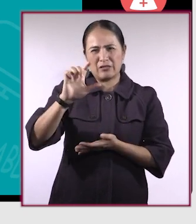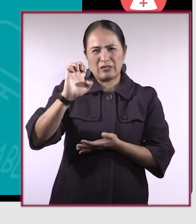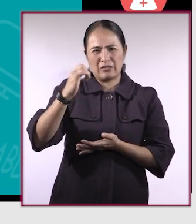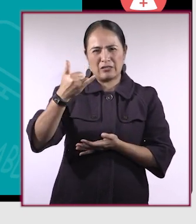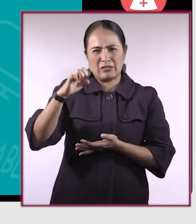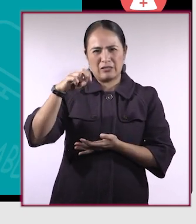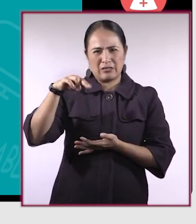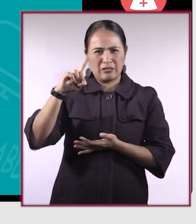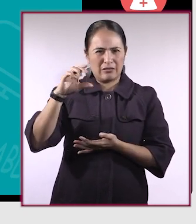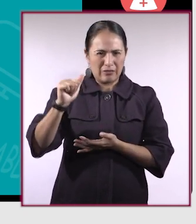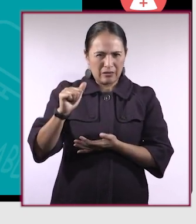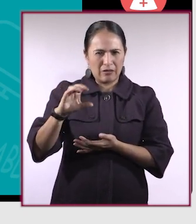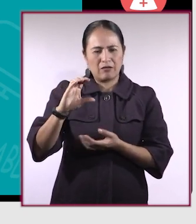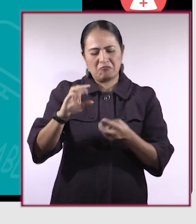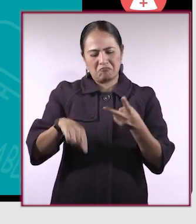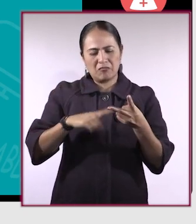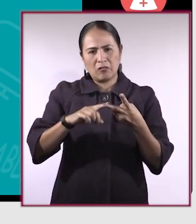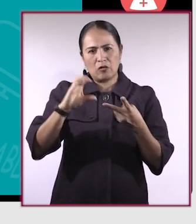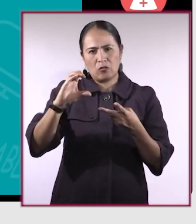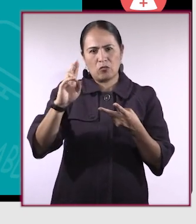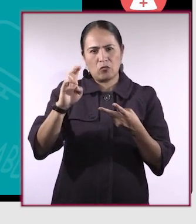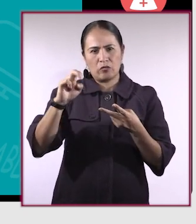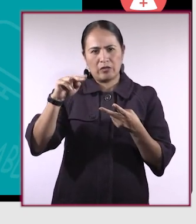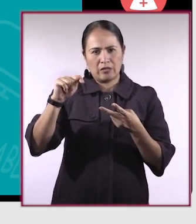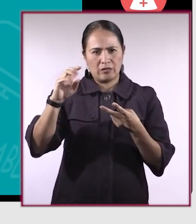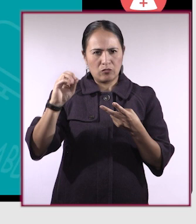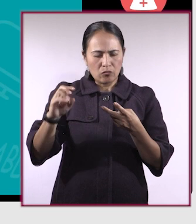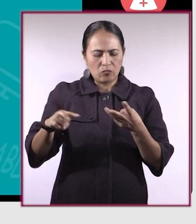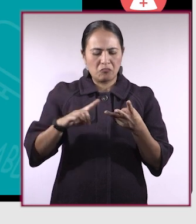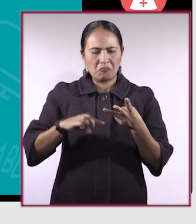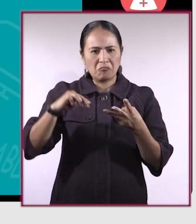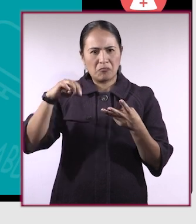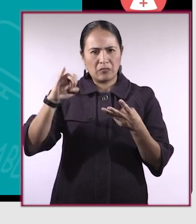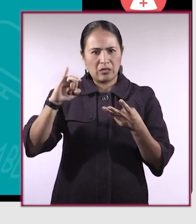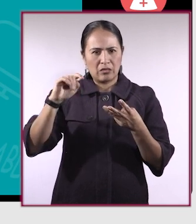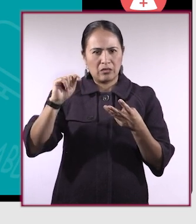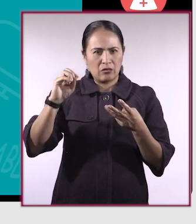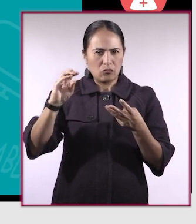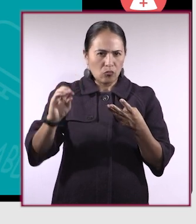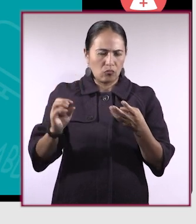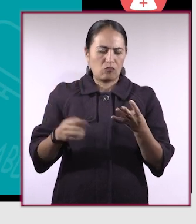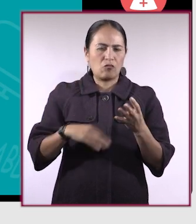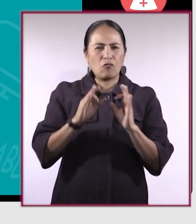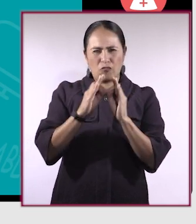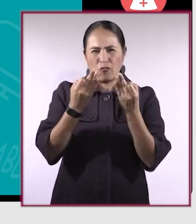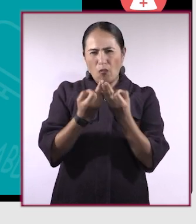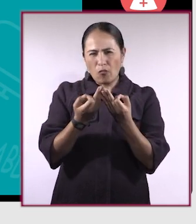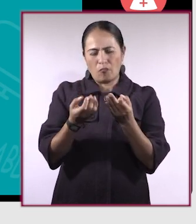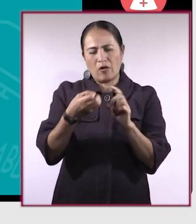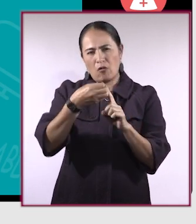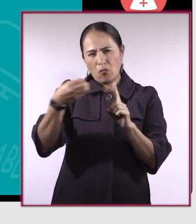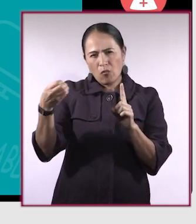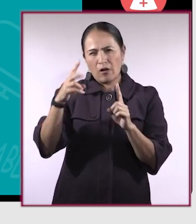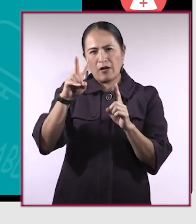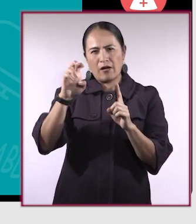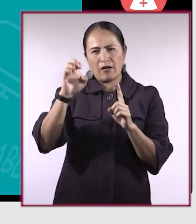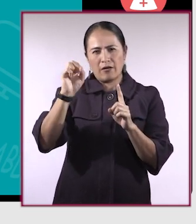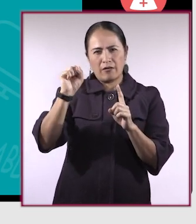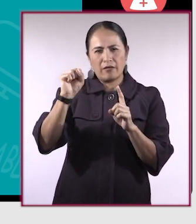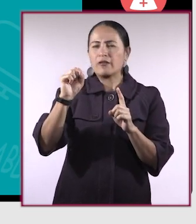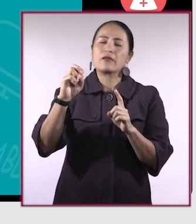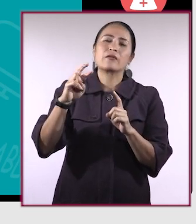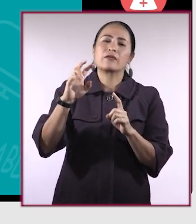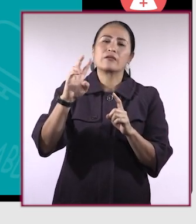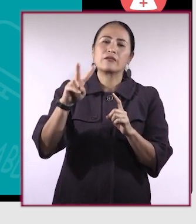leyenda, un cuento, un mito, o escribir en verso, ¿no? Pues justamente